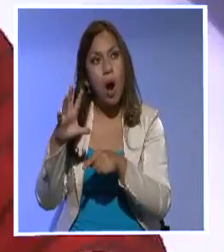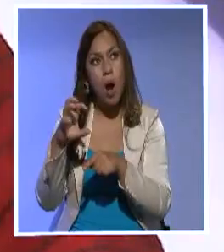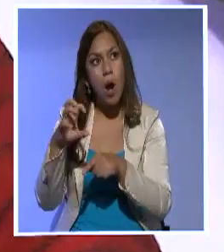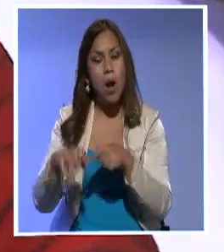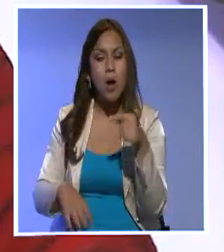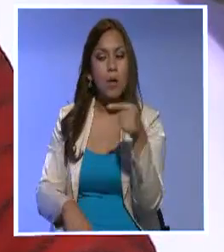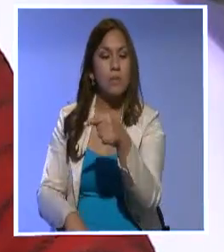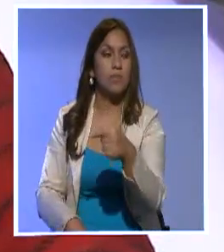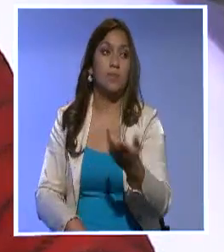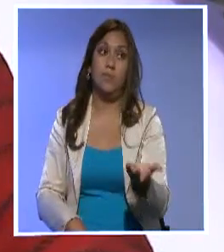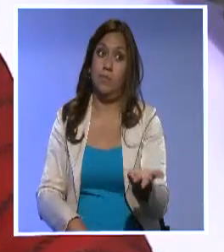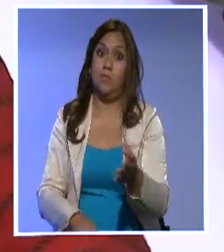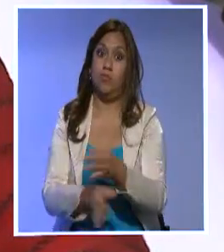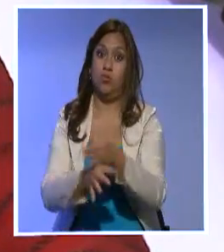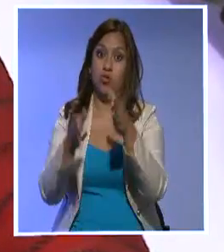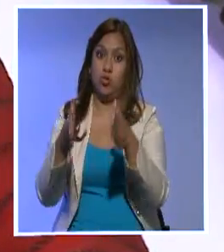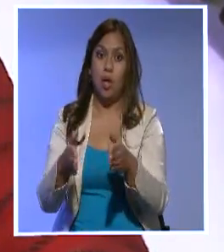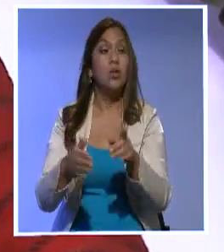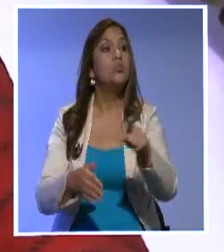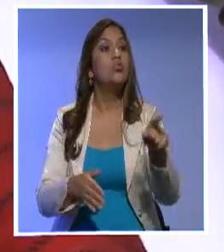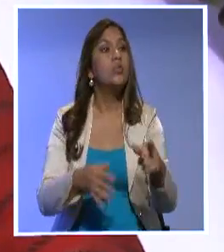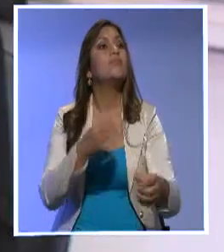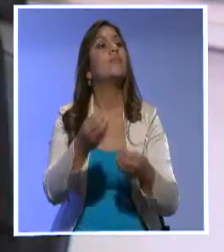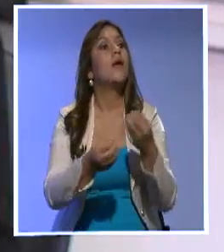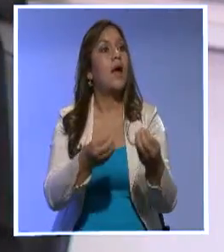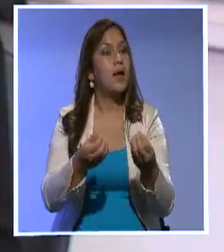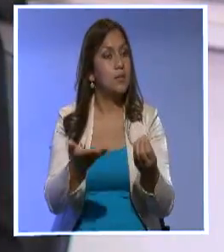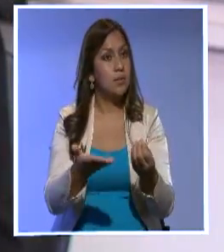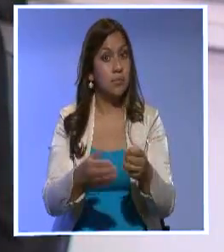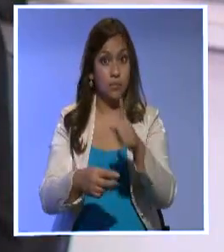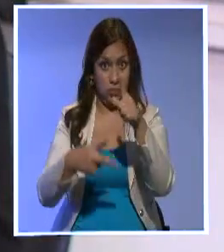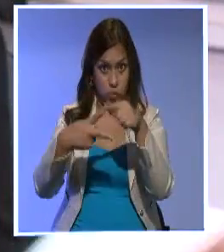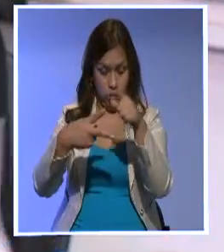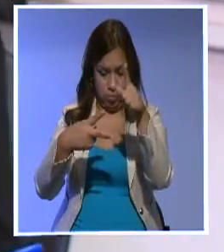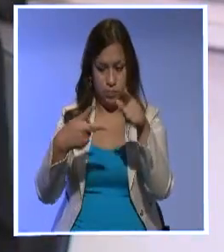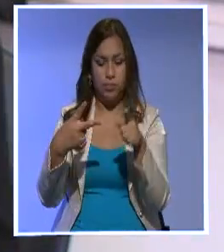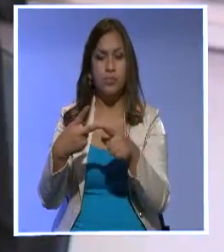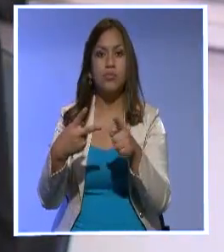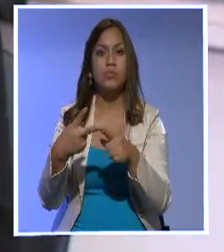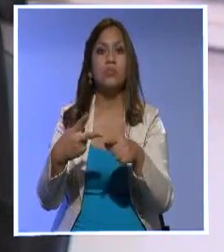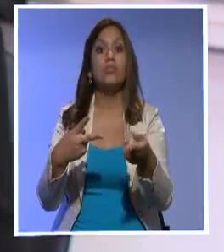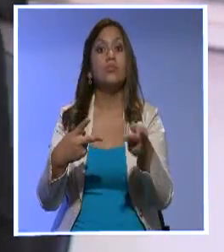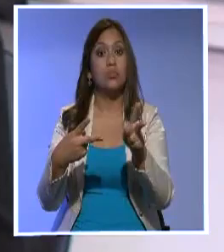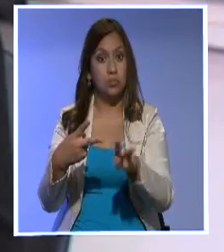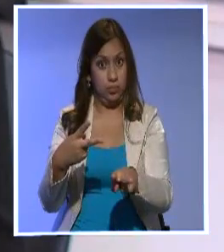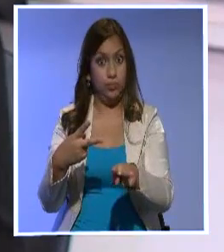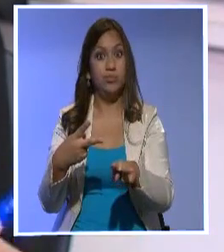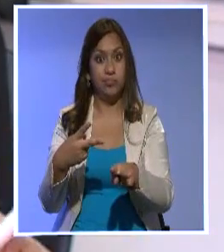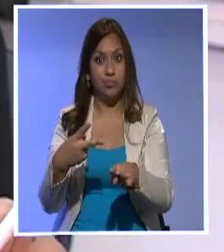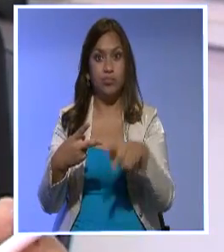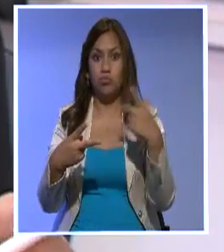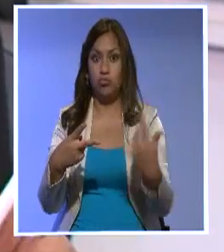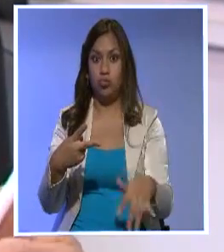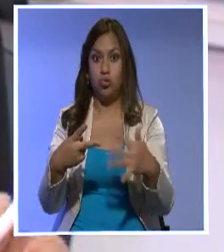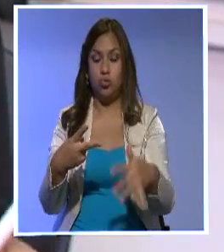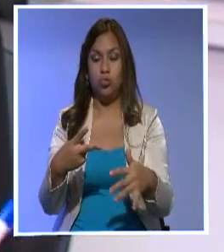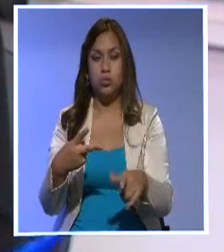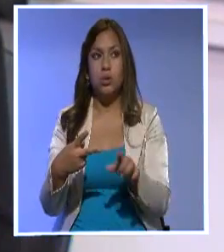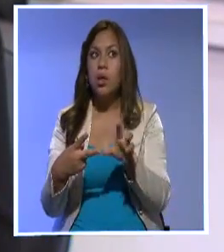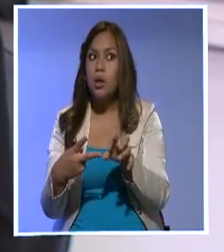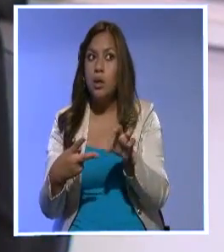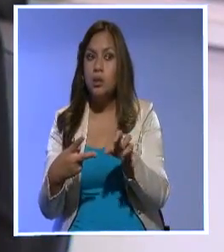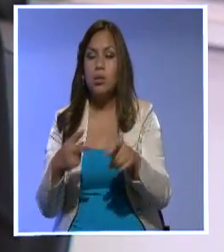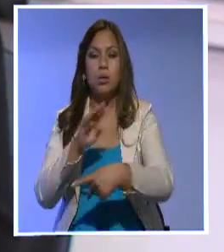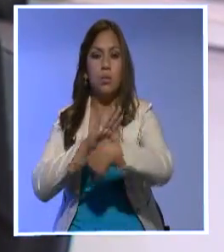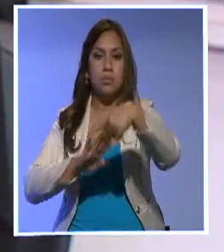o identificados en el caso acá para allá y en otro que tienen también relación que puedan realmente